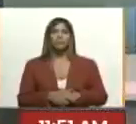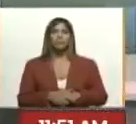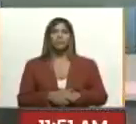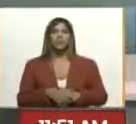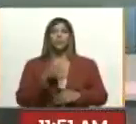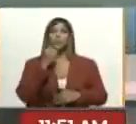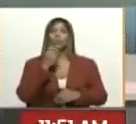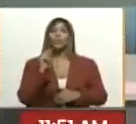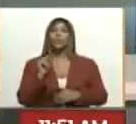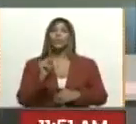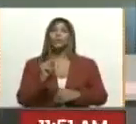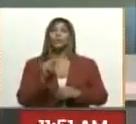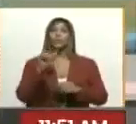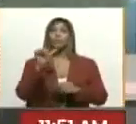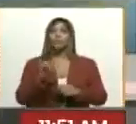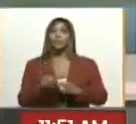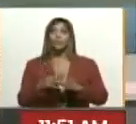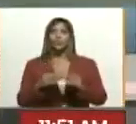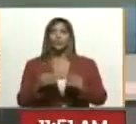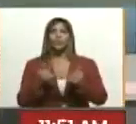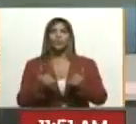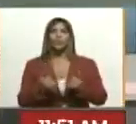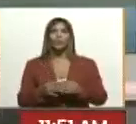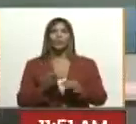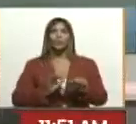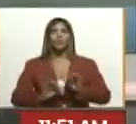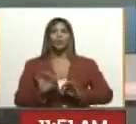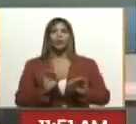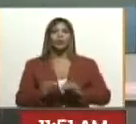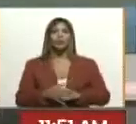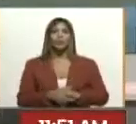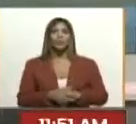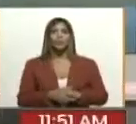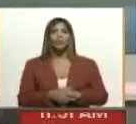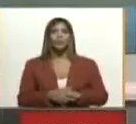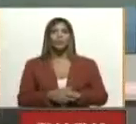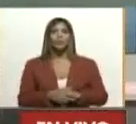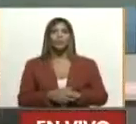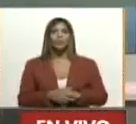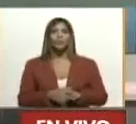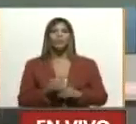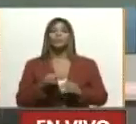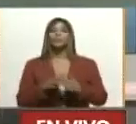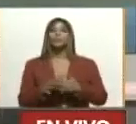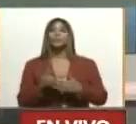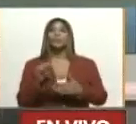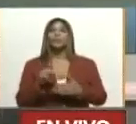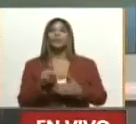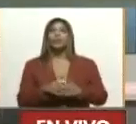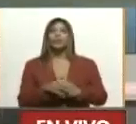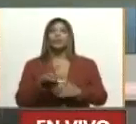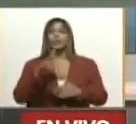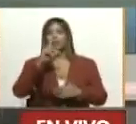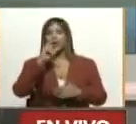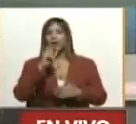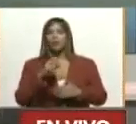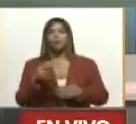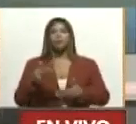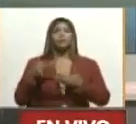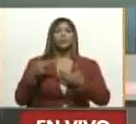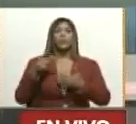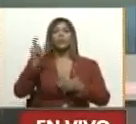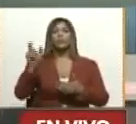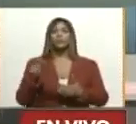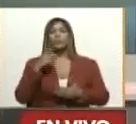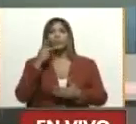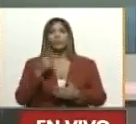Bueno, ahí está lo que se está desarrollando a esta hora en el Teatro Teresa Carreño, en el marco de lo que es estos 3 años, ¿no? Que ya